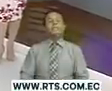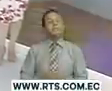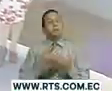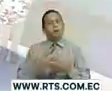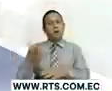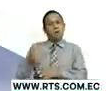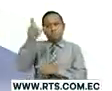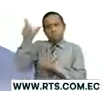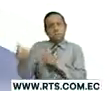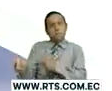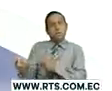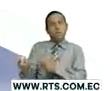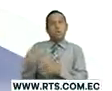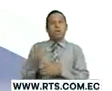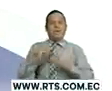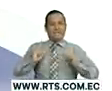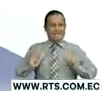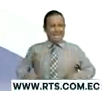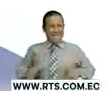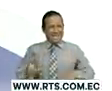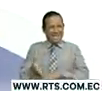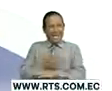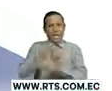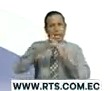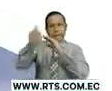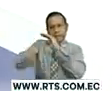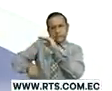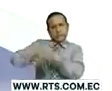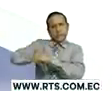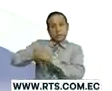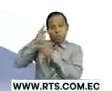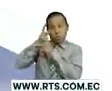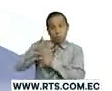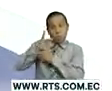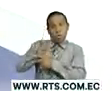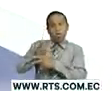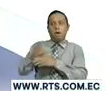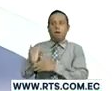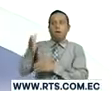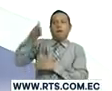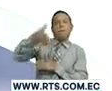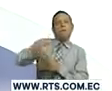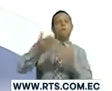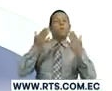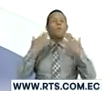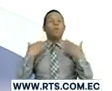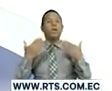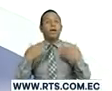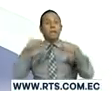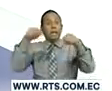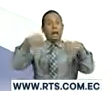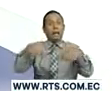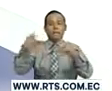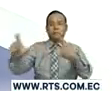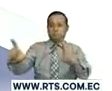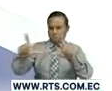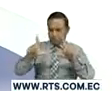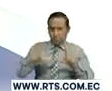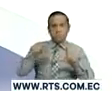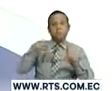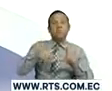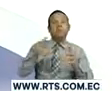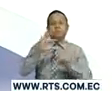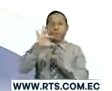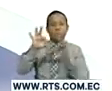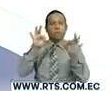aislamiento, el presidente de la República, Lenín Moreno, visitó Guayaquil para recibir una donación por parte del gobierno federal alemán. Se tratan de